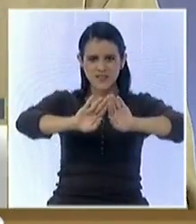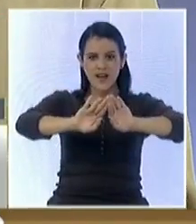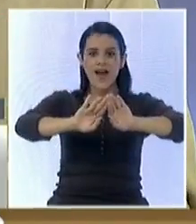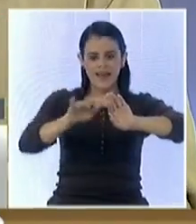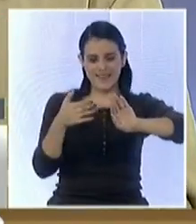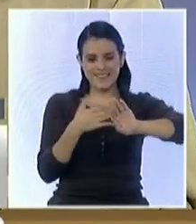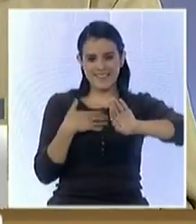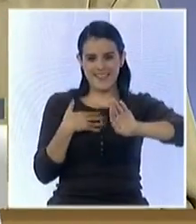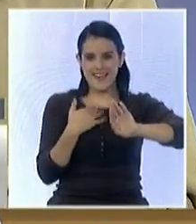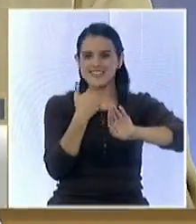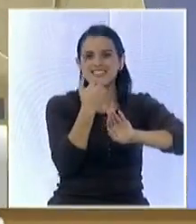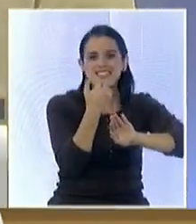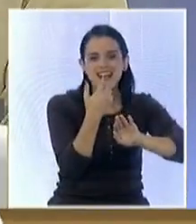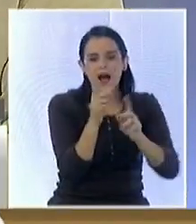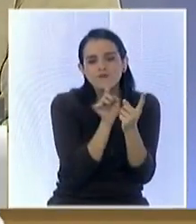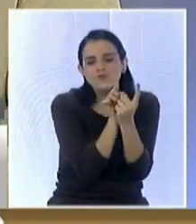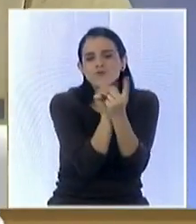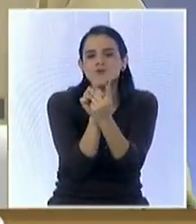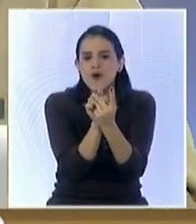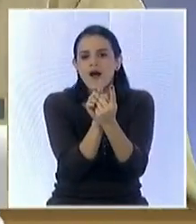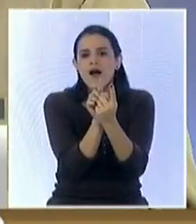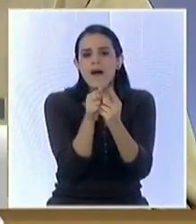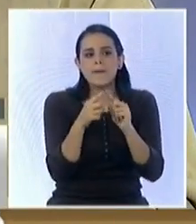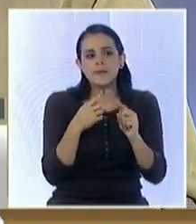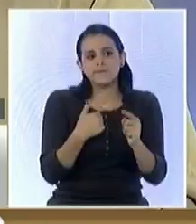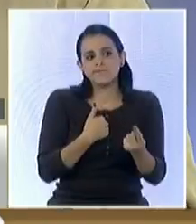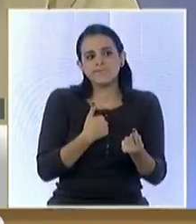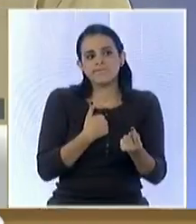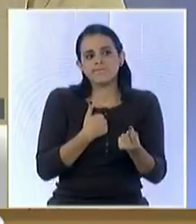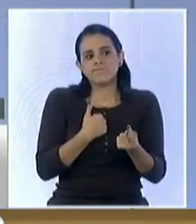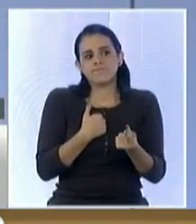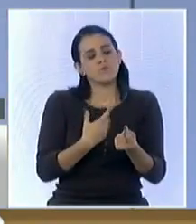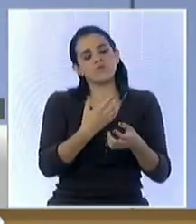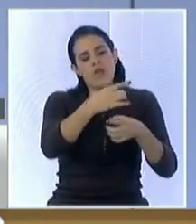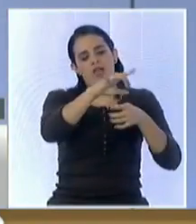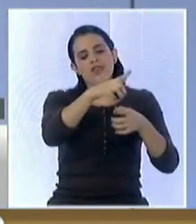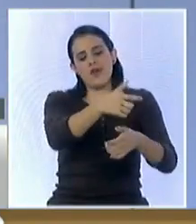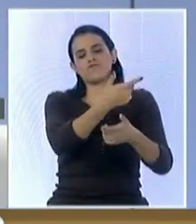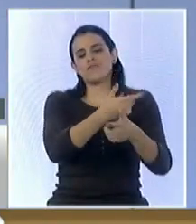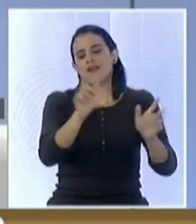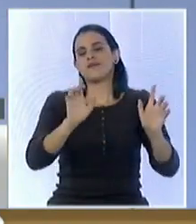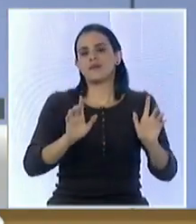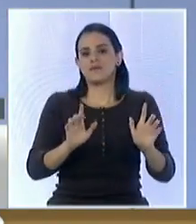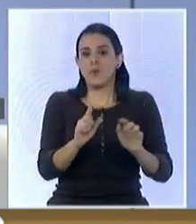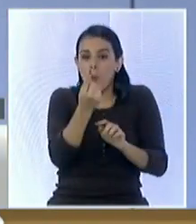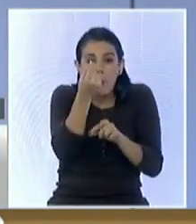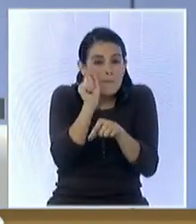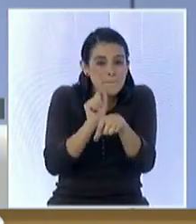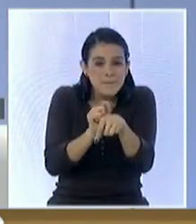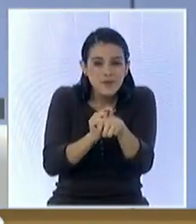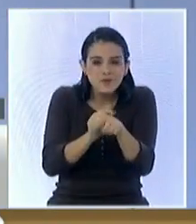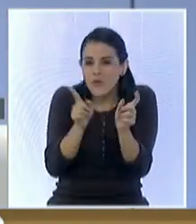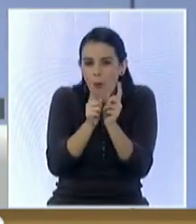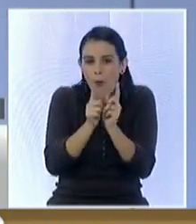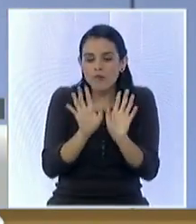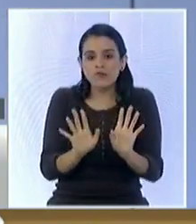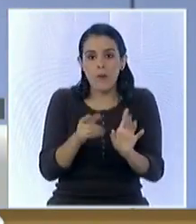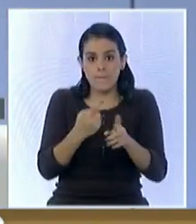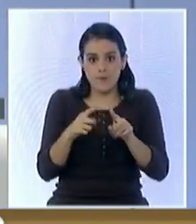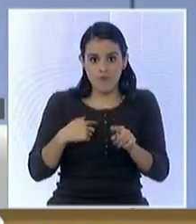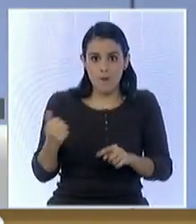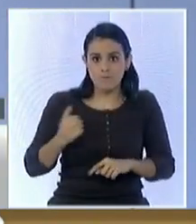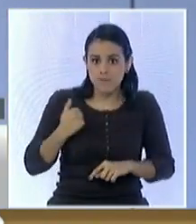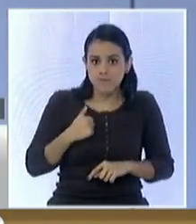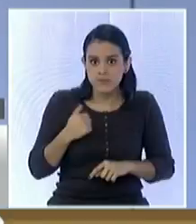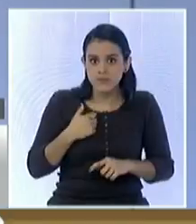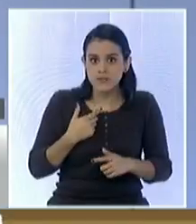pero sacrifica su libertad para satisfacer a los demás. Muy bien. Ya nos queda tan solo un minuto, pero lo quiero aprovechar para que nos dé